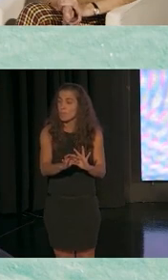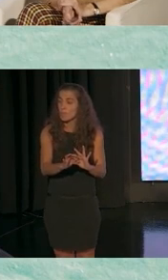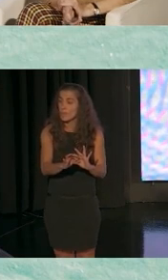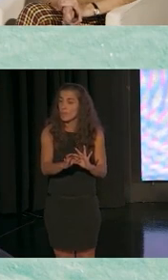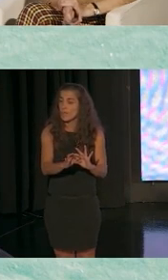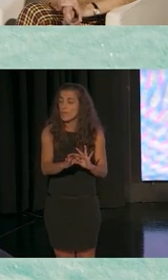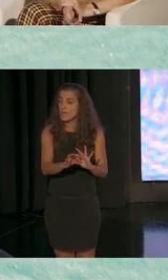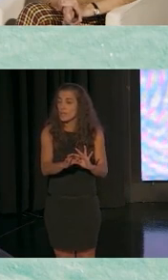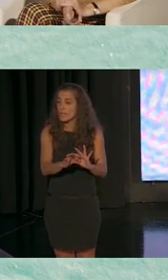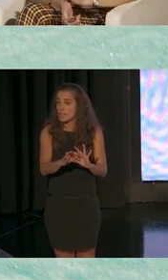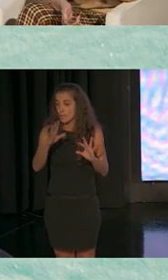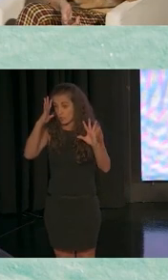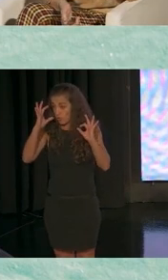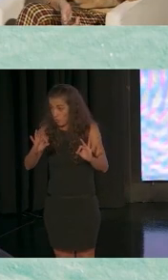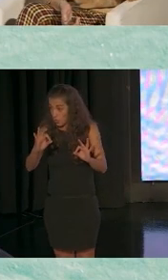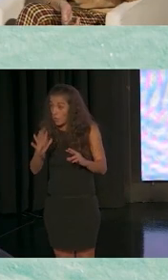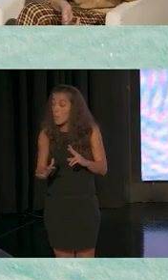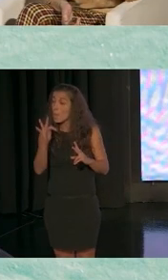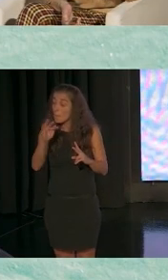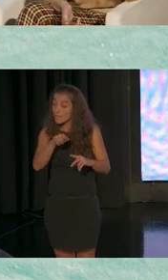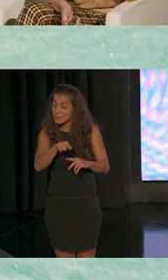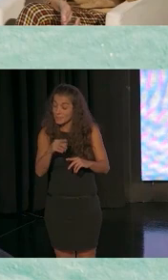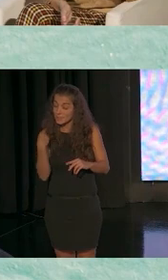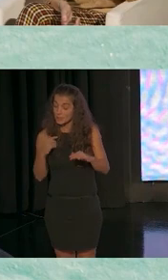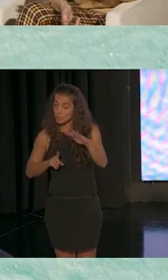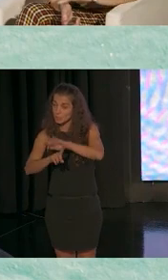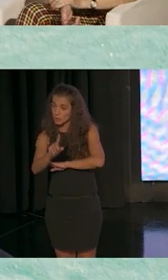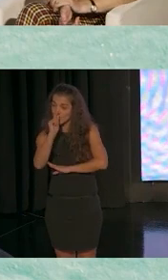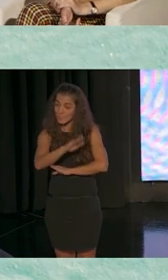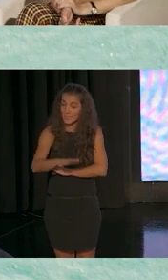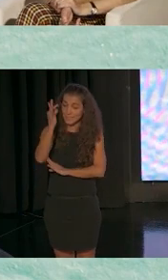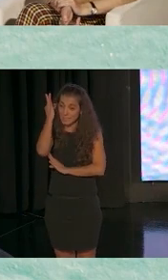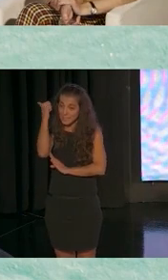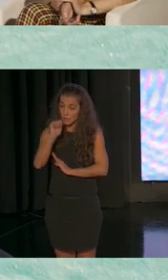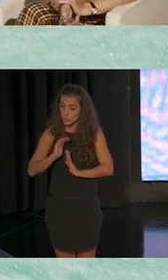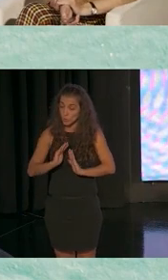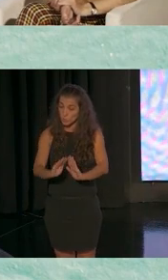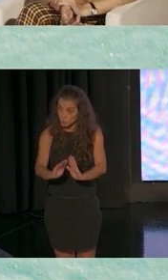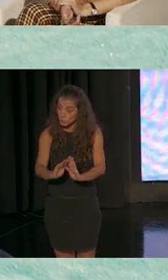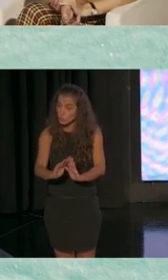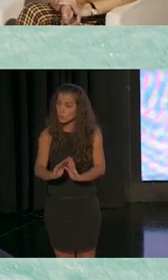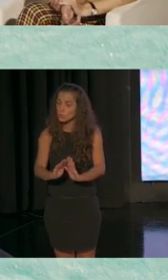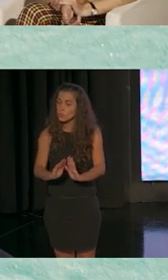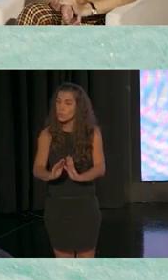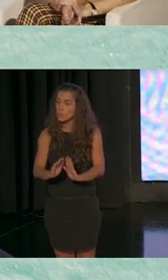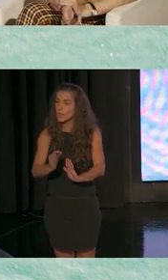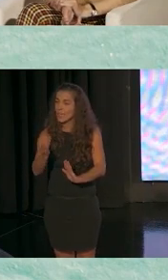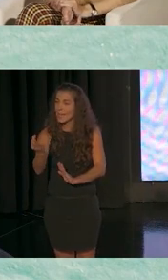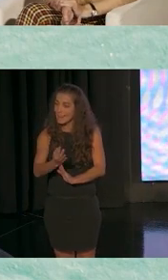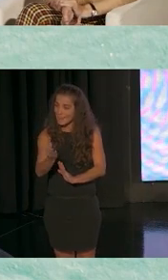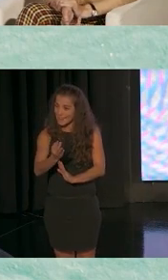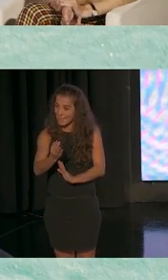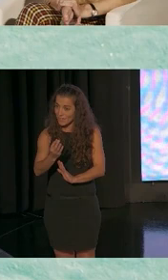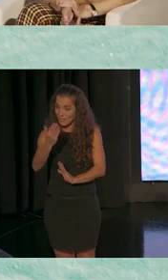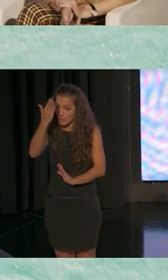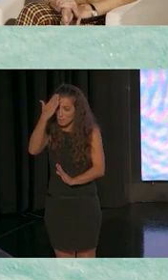que eh ese desarrollo de los niños y de las niñas tiene que ser el centro el